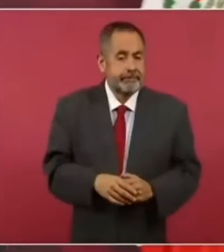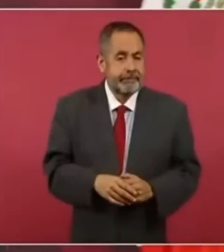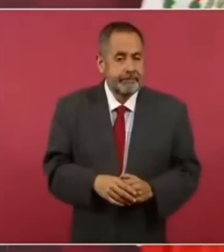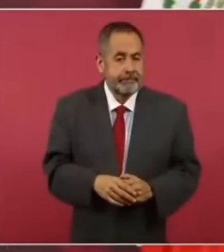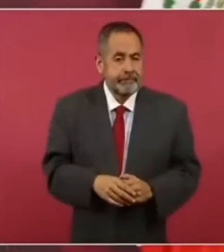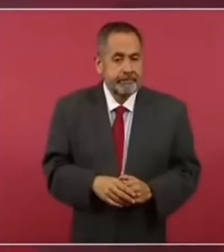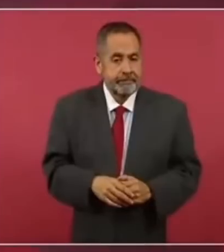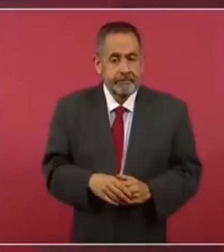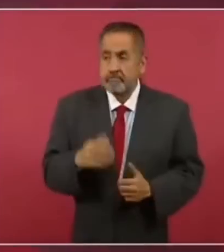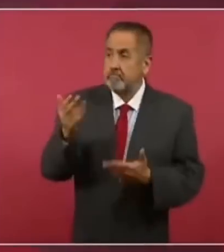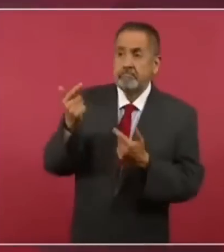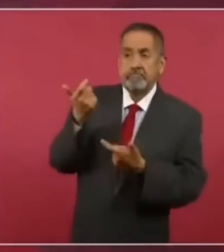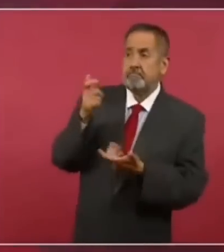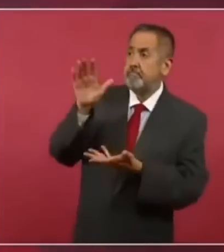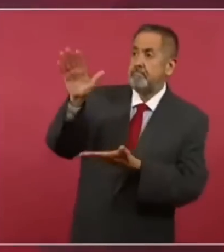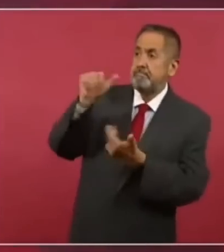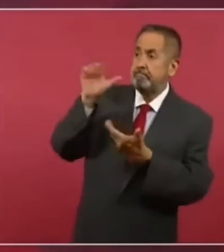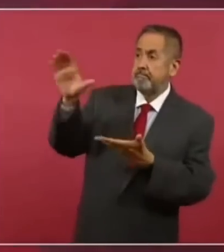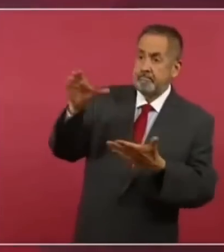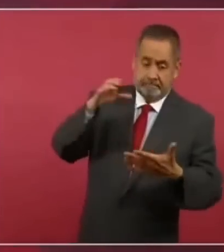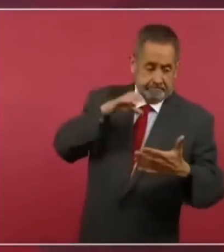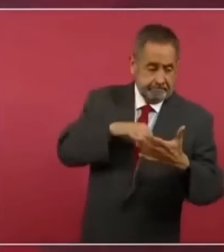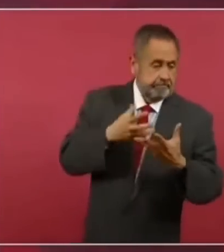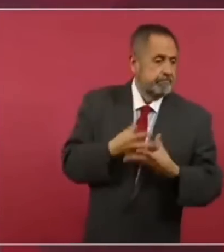un barril sin fondo,